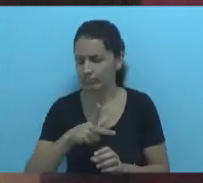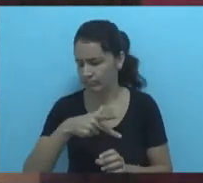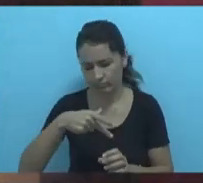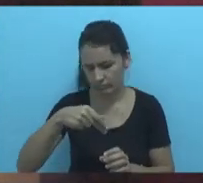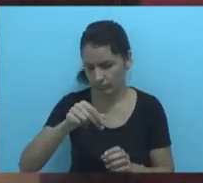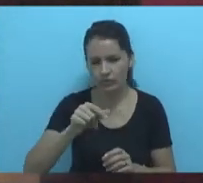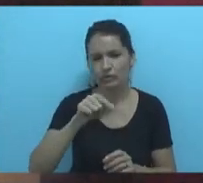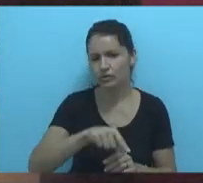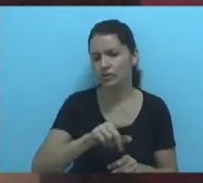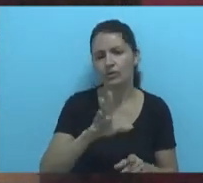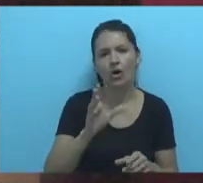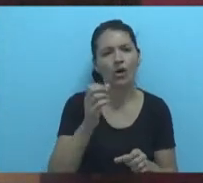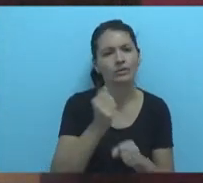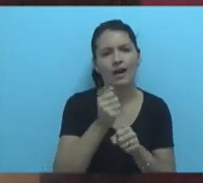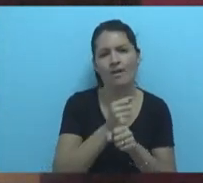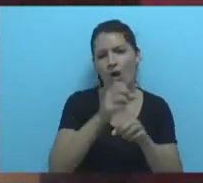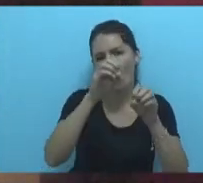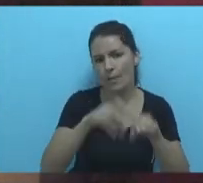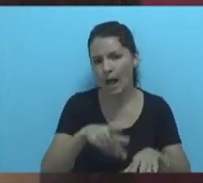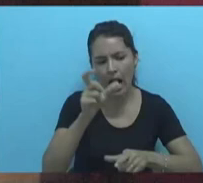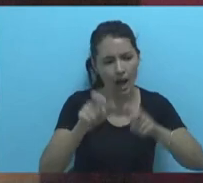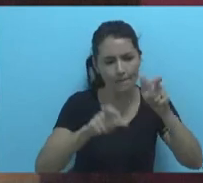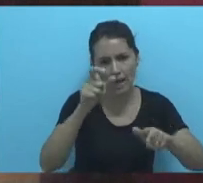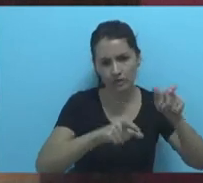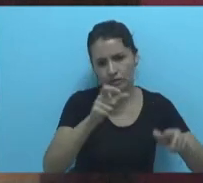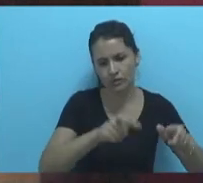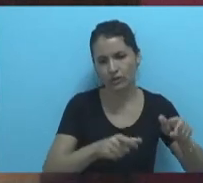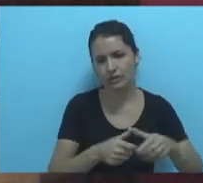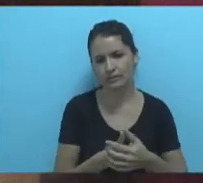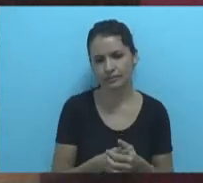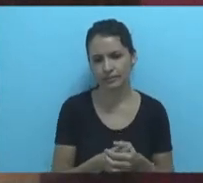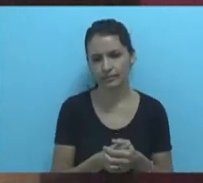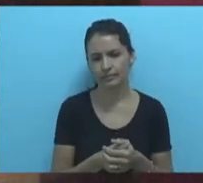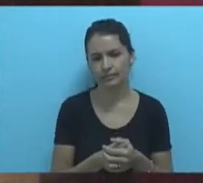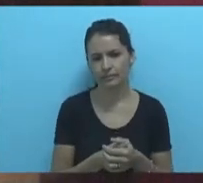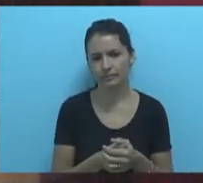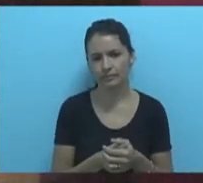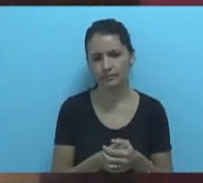fenómeno de la mala intervención del hombre y de las mujeres, ¿no? Y de